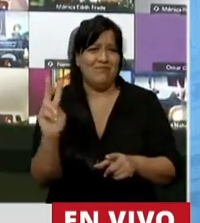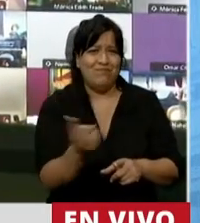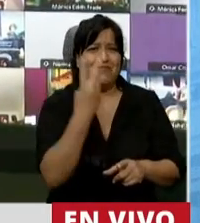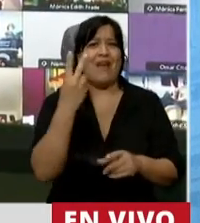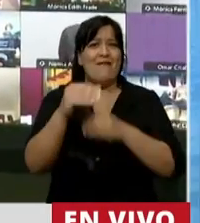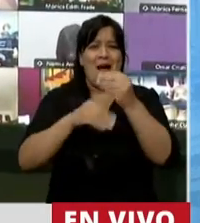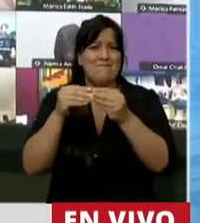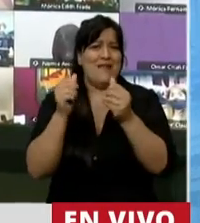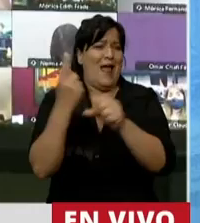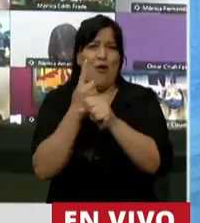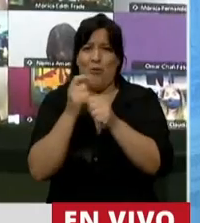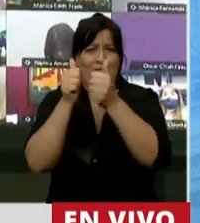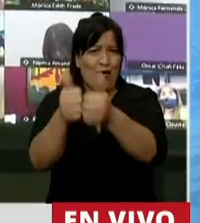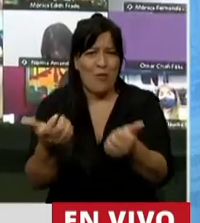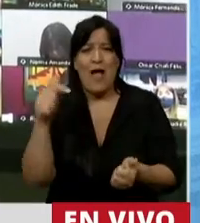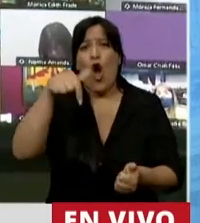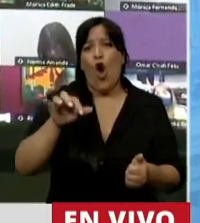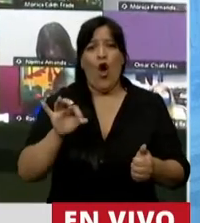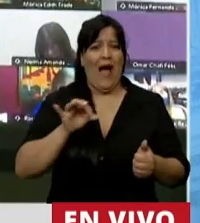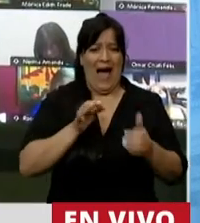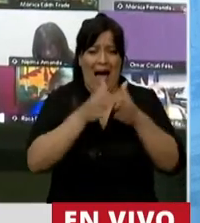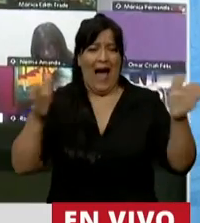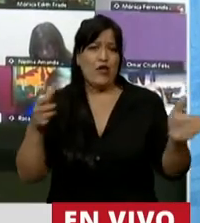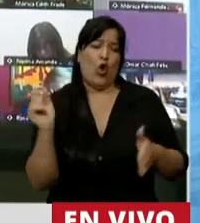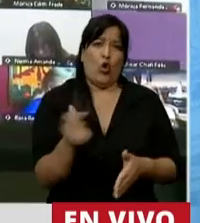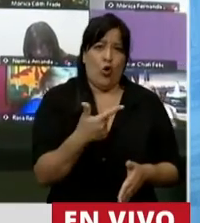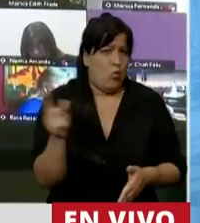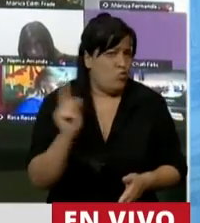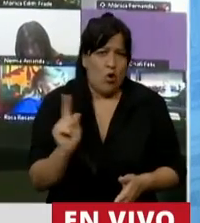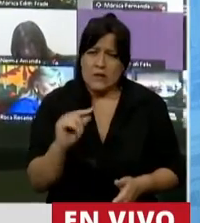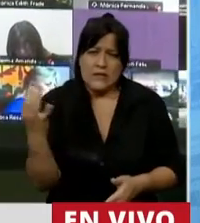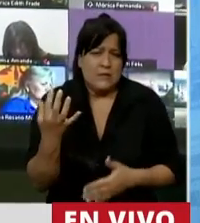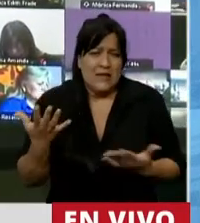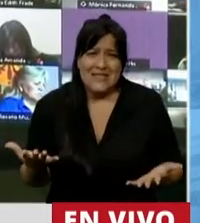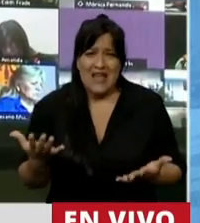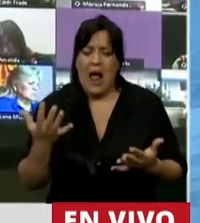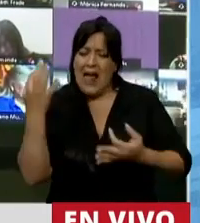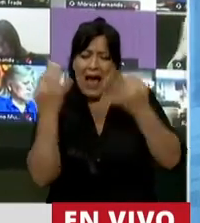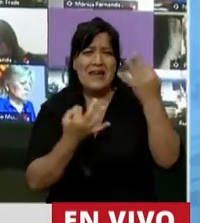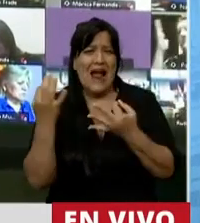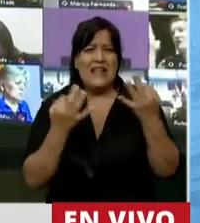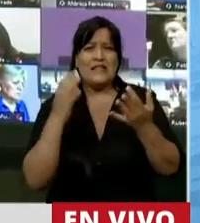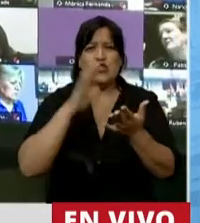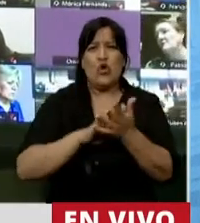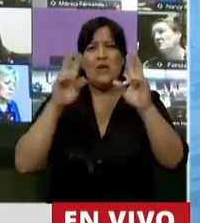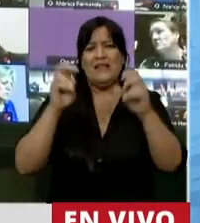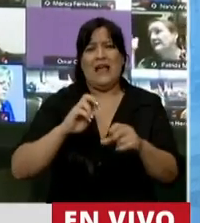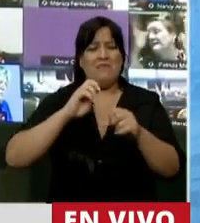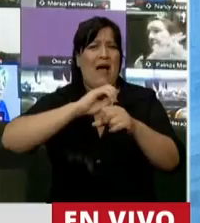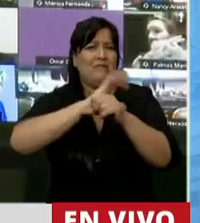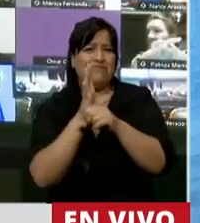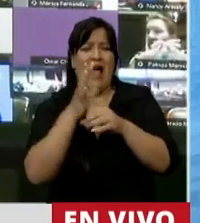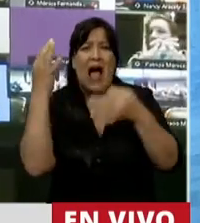año común, no es un año ordinario. Analizar la crisis que vivimos es de tal imprudencia y tal